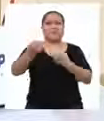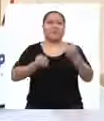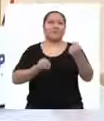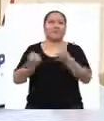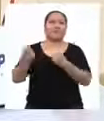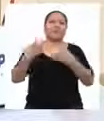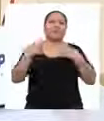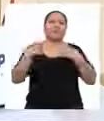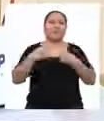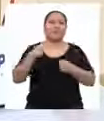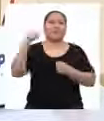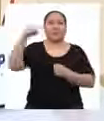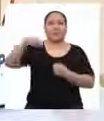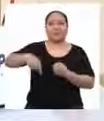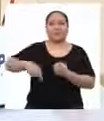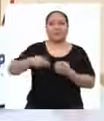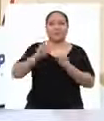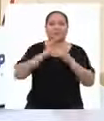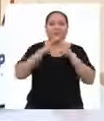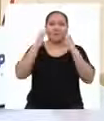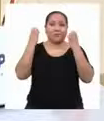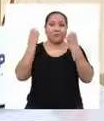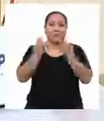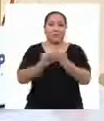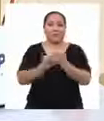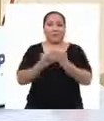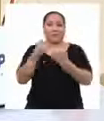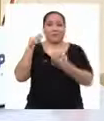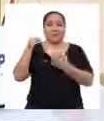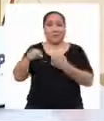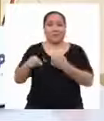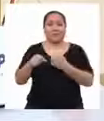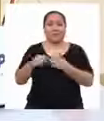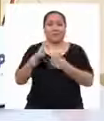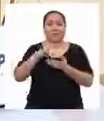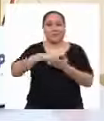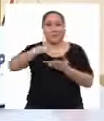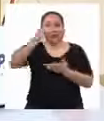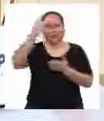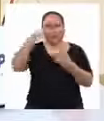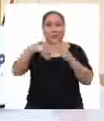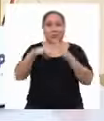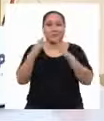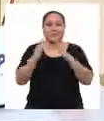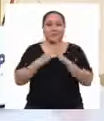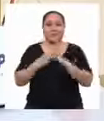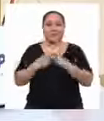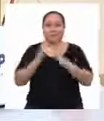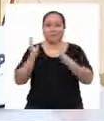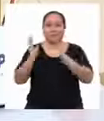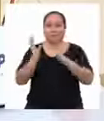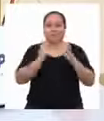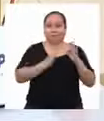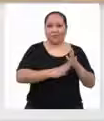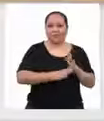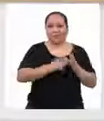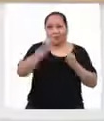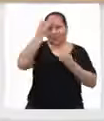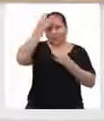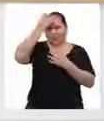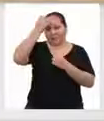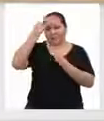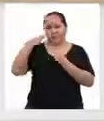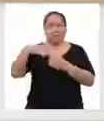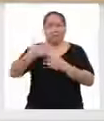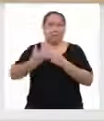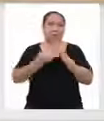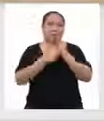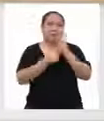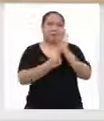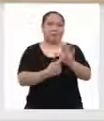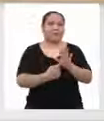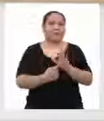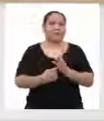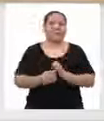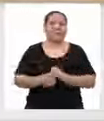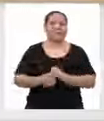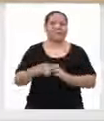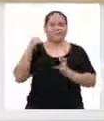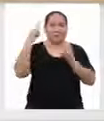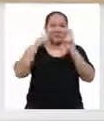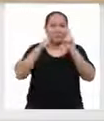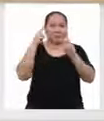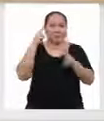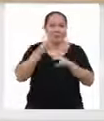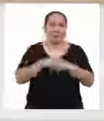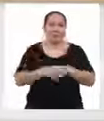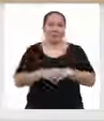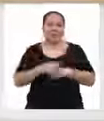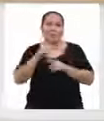a la producción de Aprendo en Casa, podemos organizar la información para luego presentarla. ¡Genial! Revisemos